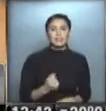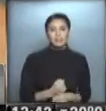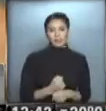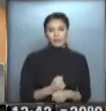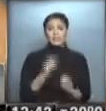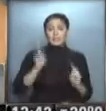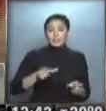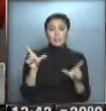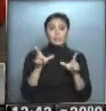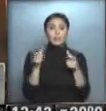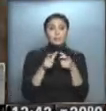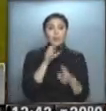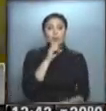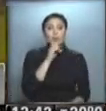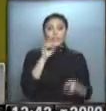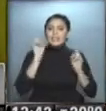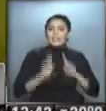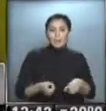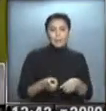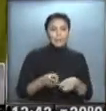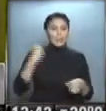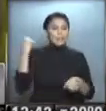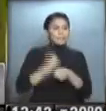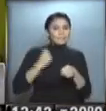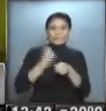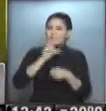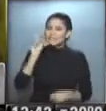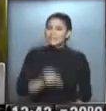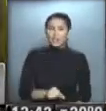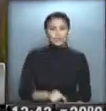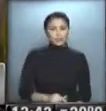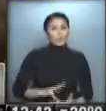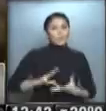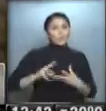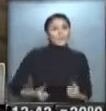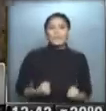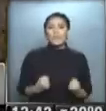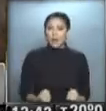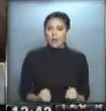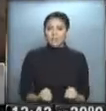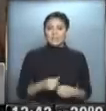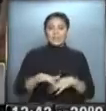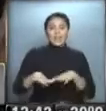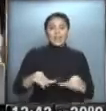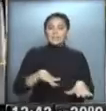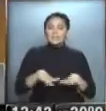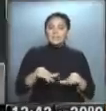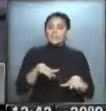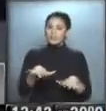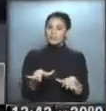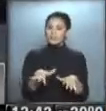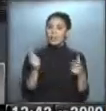hasta en una comedia. Esa exigencia, ese caminar sobre terreno resbaladizo